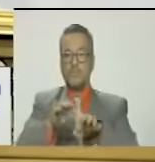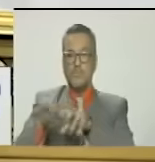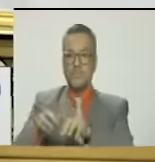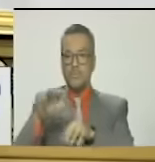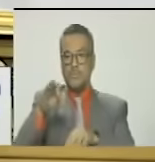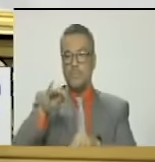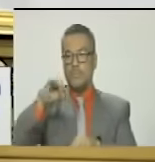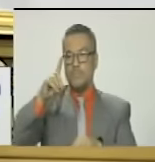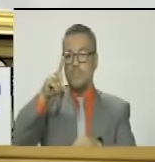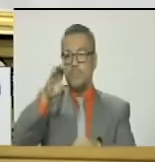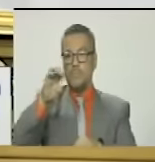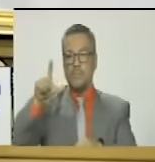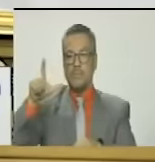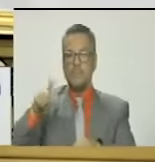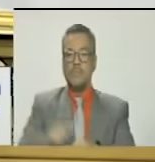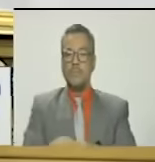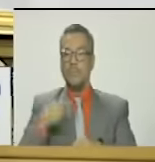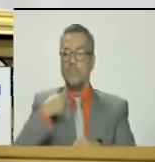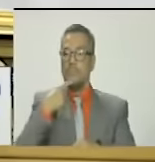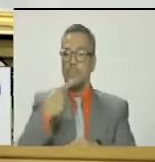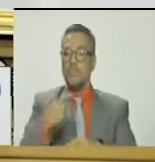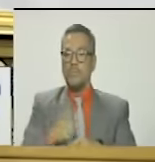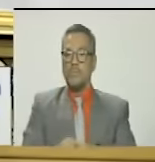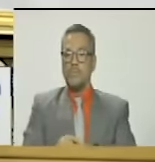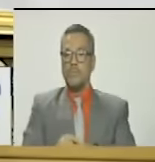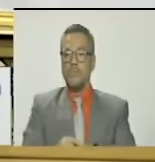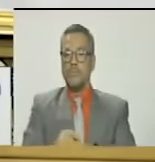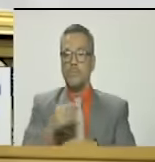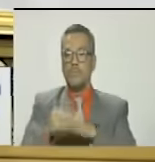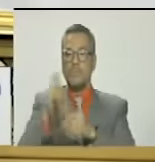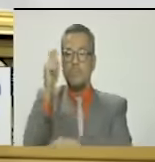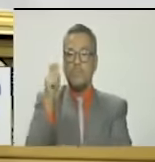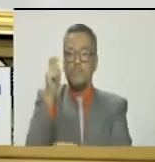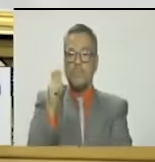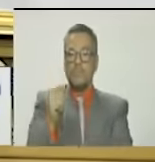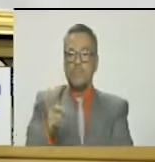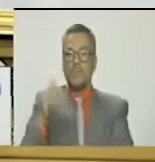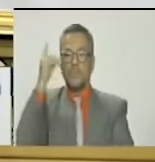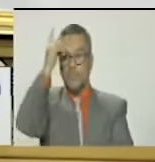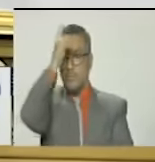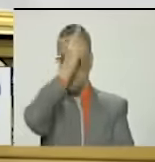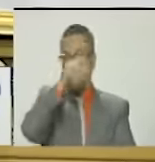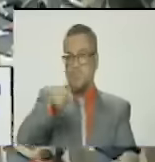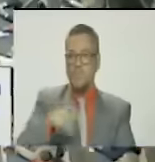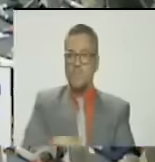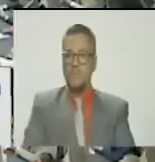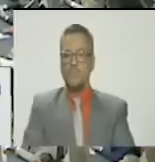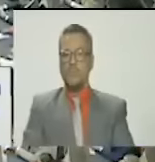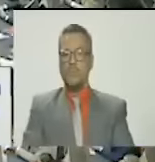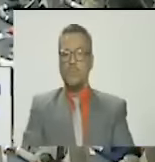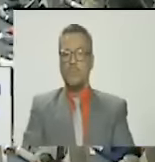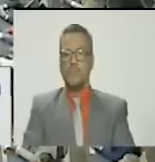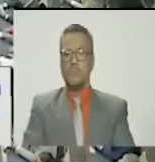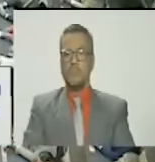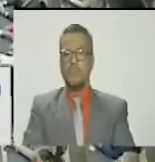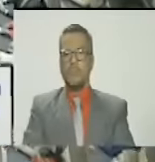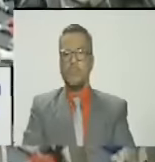Fidel Vázquez. Dejo en el derecho de palabra, en consecuencia, al diputado Diosdado Cabello Rondón.